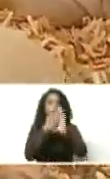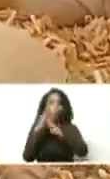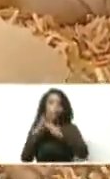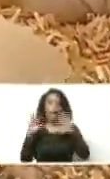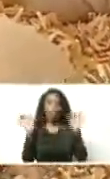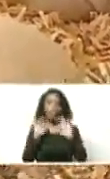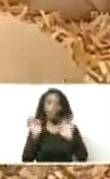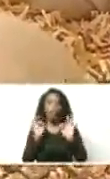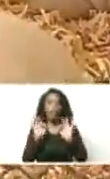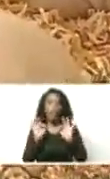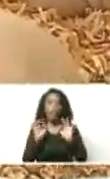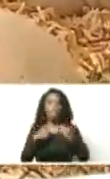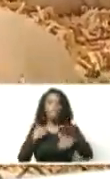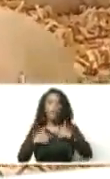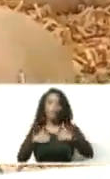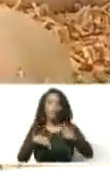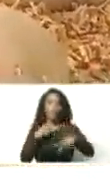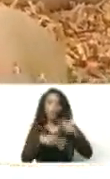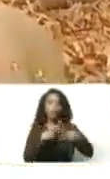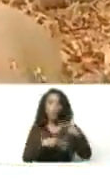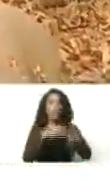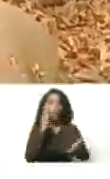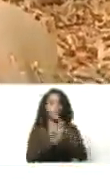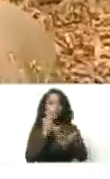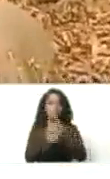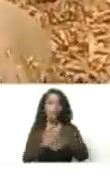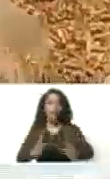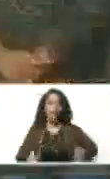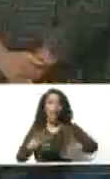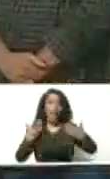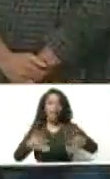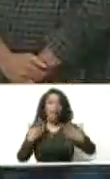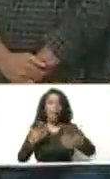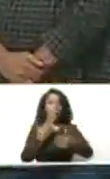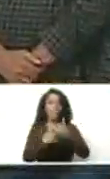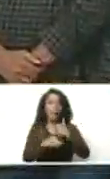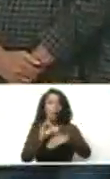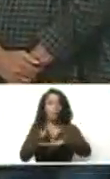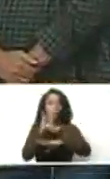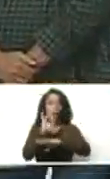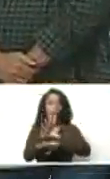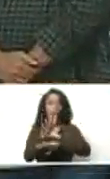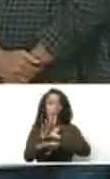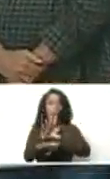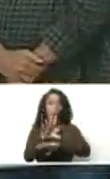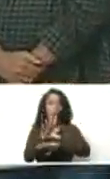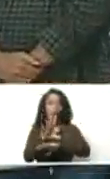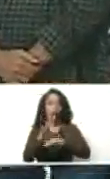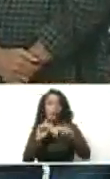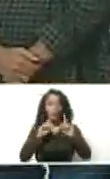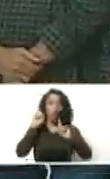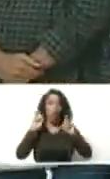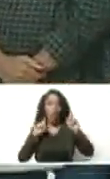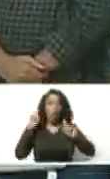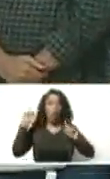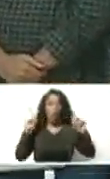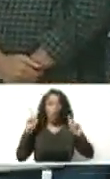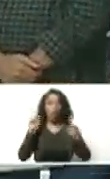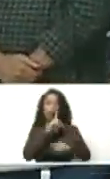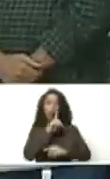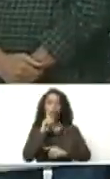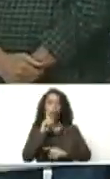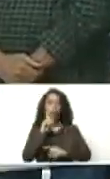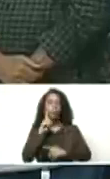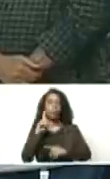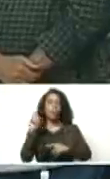nada. Miércoles productivo, siempre con la alegría. Vamos a dejarlo con la contrabanda orquesta, se llama, con